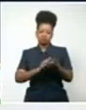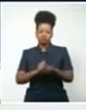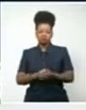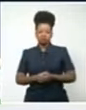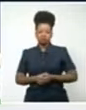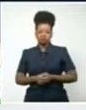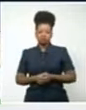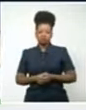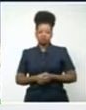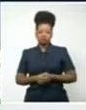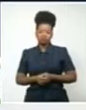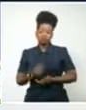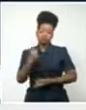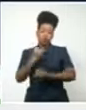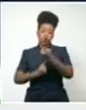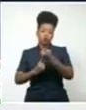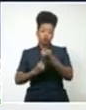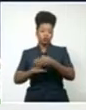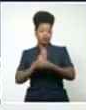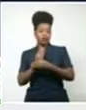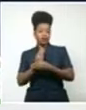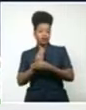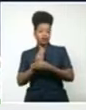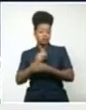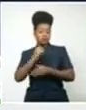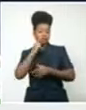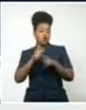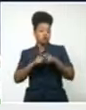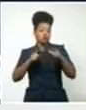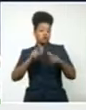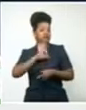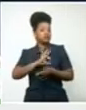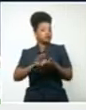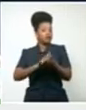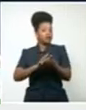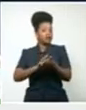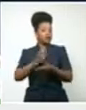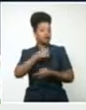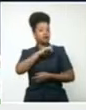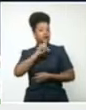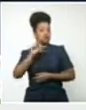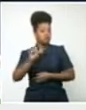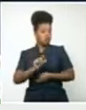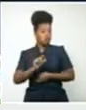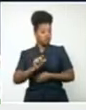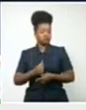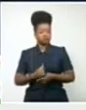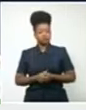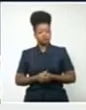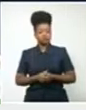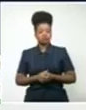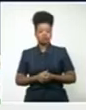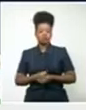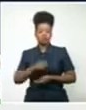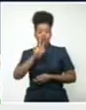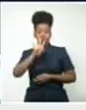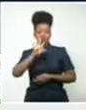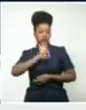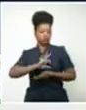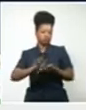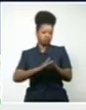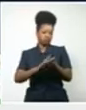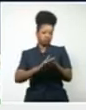hay días que es más, hay días que es menos. En el día de ayer, de los 9, 4 son asintomáticos. De todas formas, en